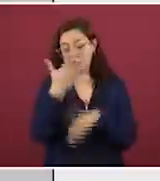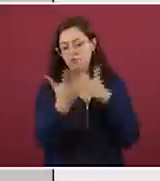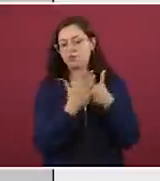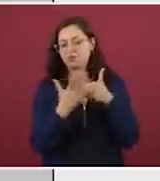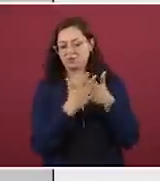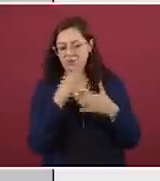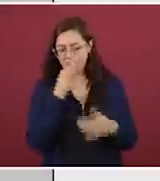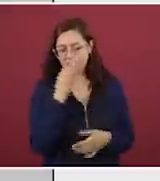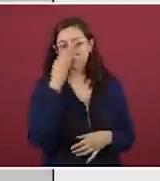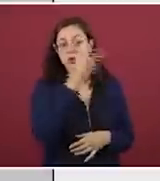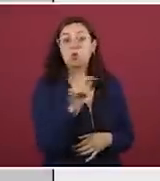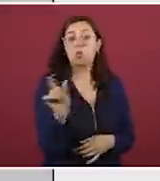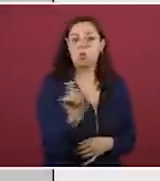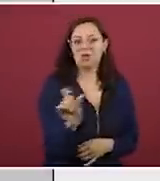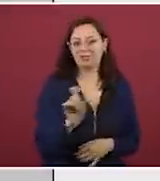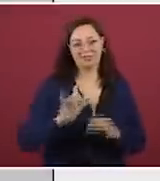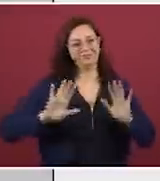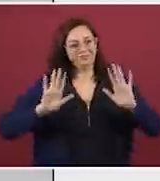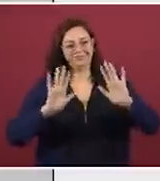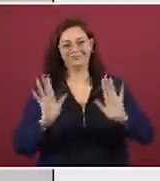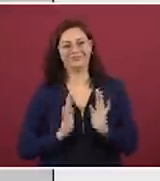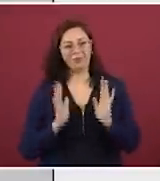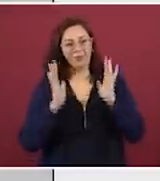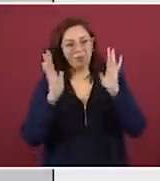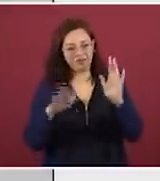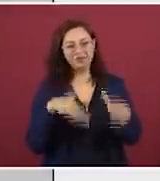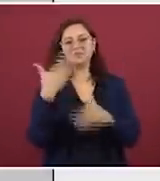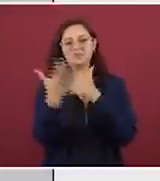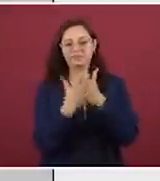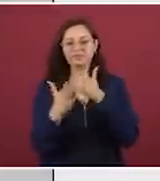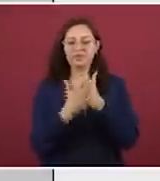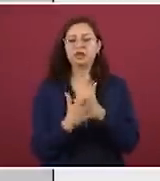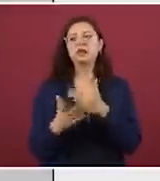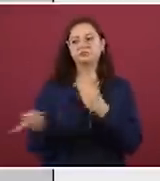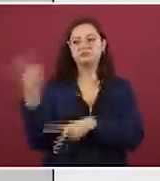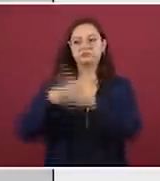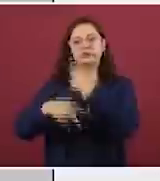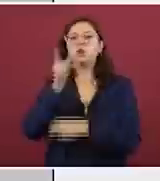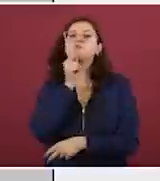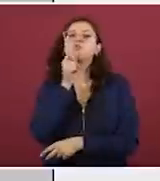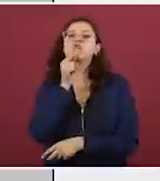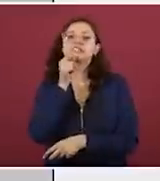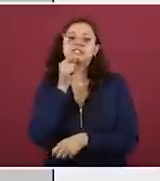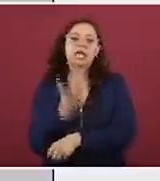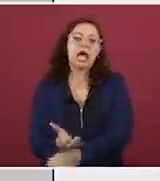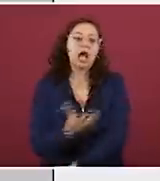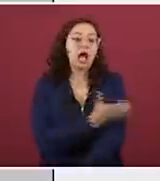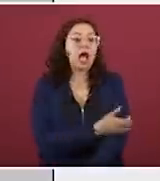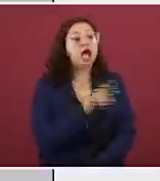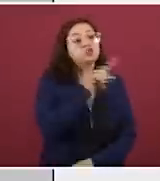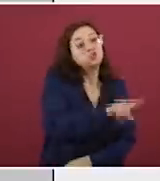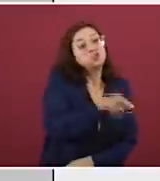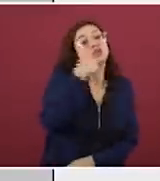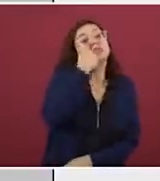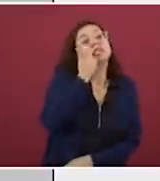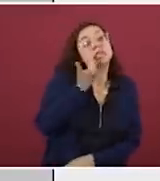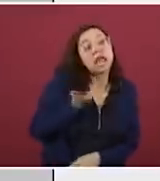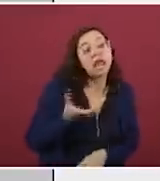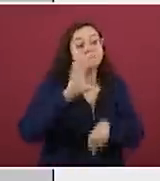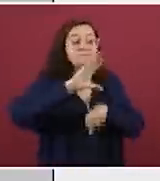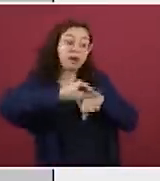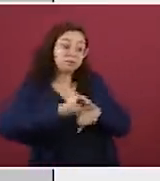momento, este operativo ya irá acompañado de fuerza pública, porque no es si quieren dejarse